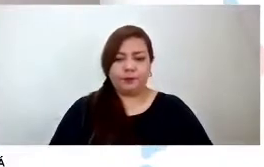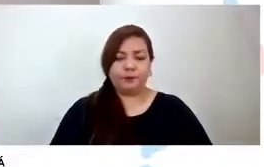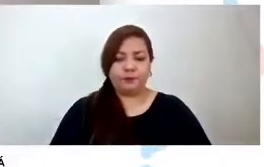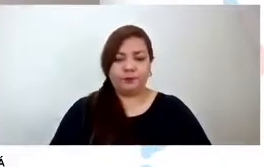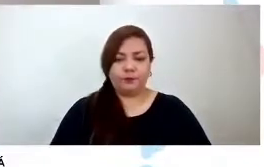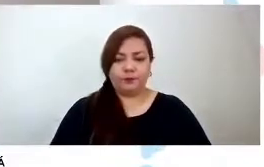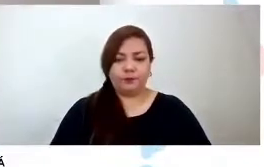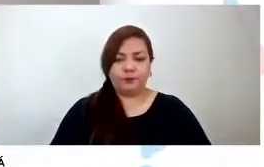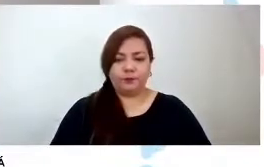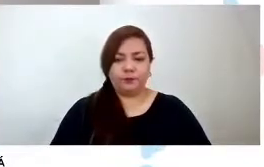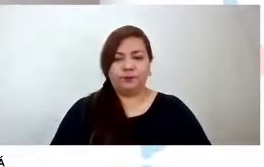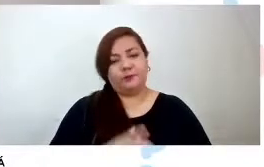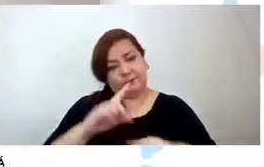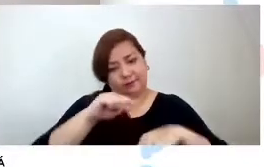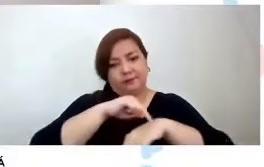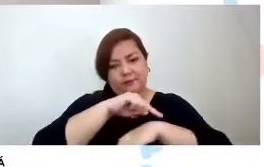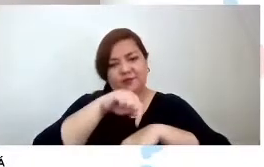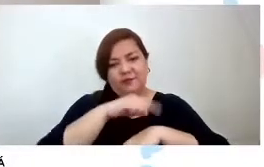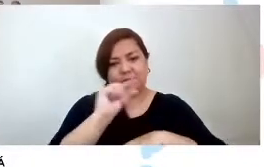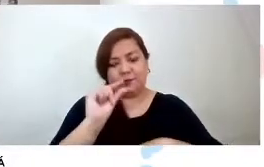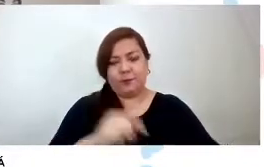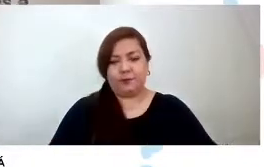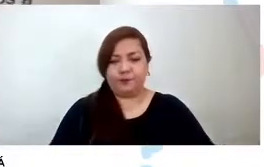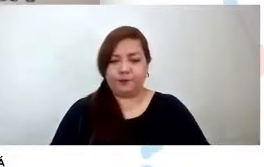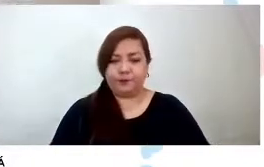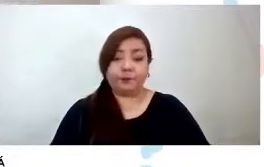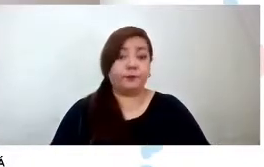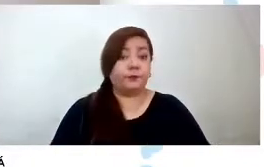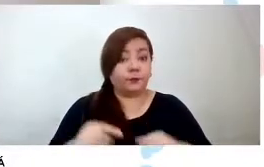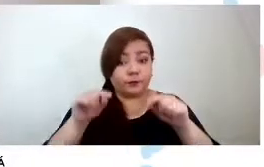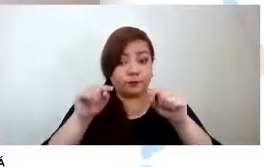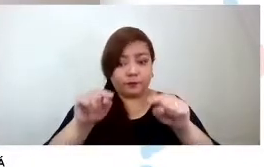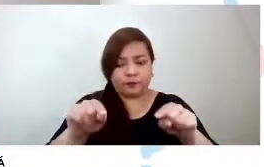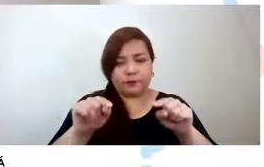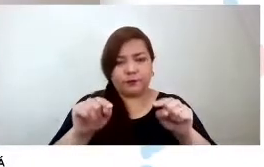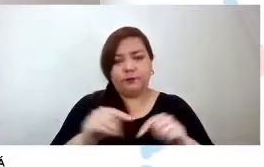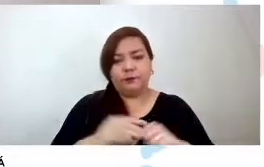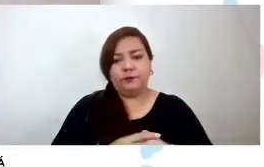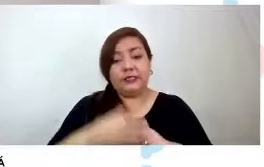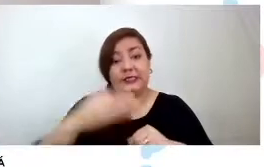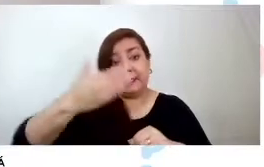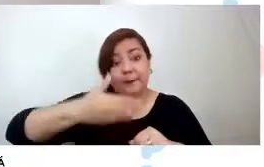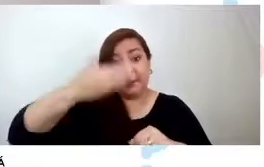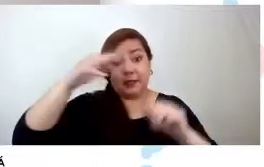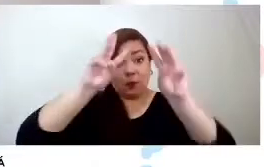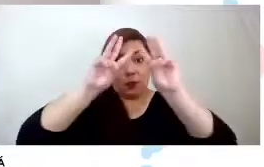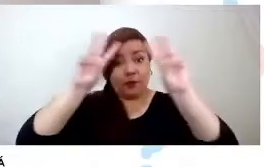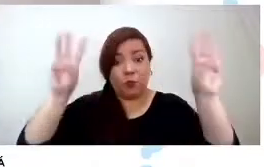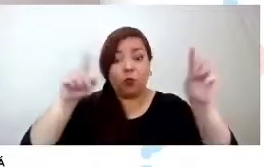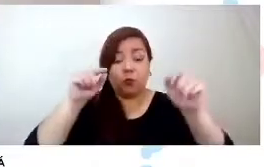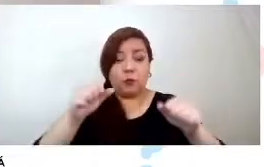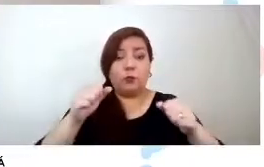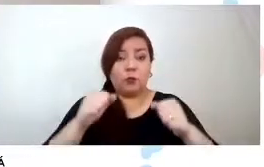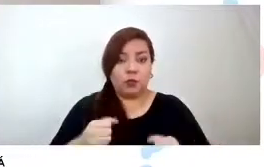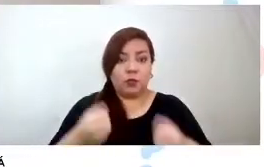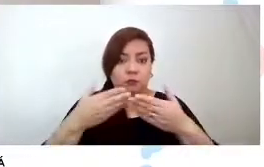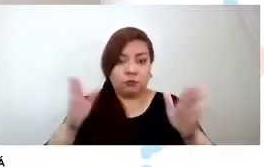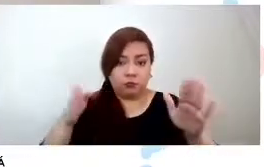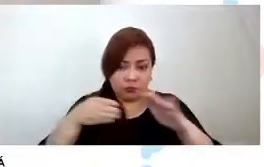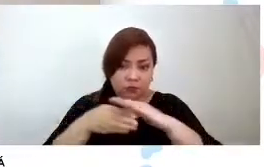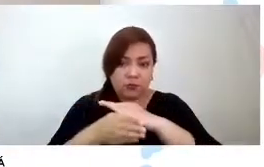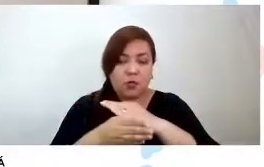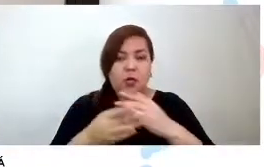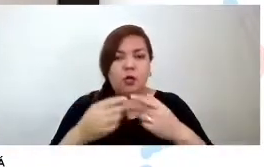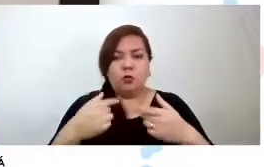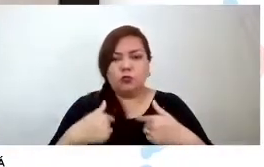Se va a demorar un poquito. Pero en esta página web ustedes van a poder acceder a lo que también publicamos